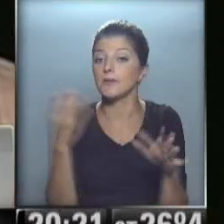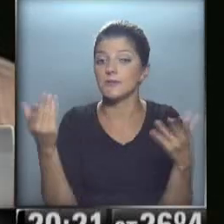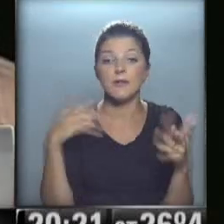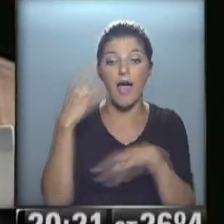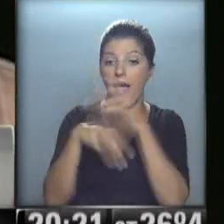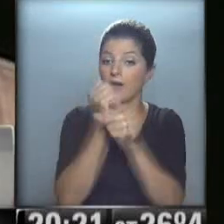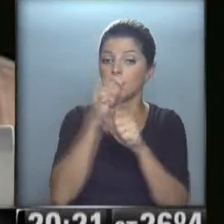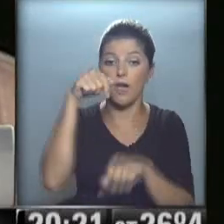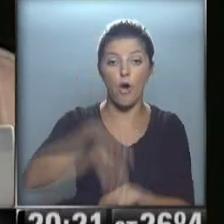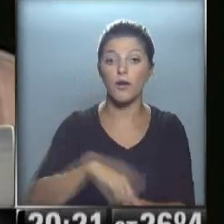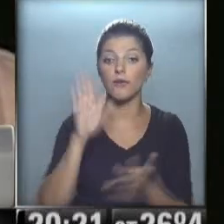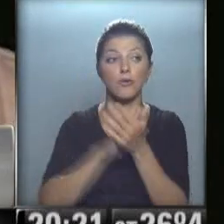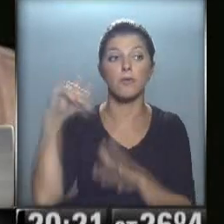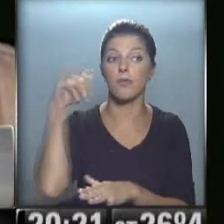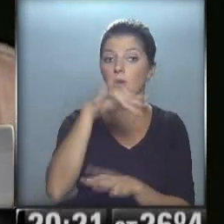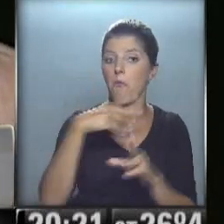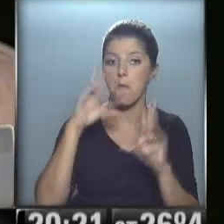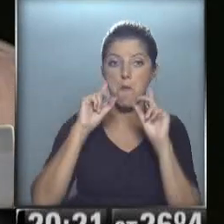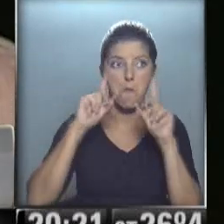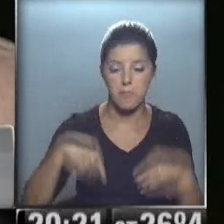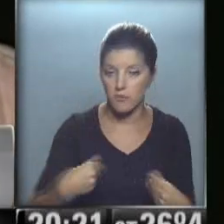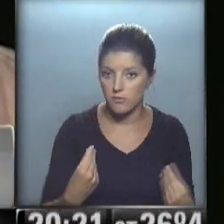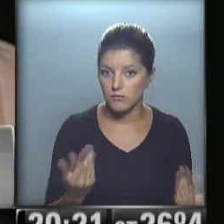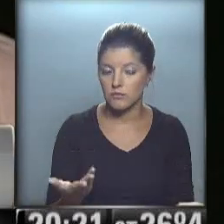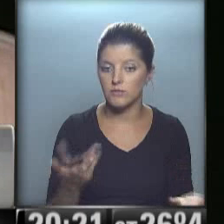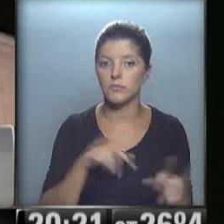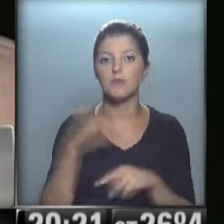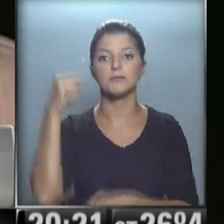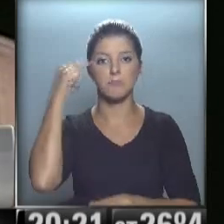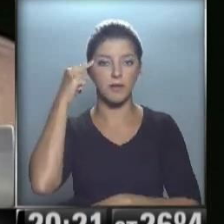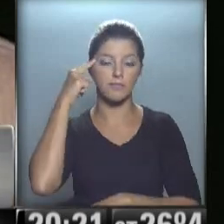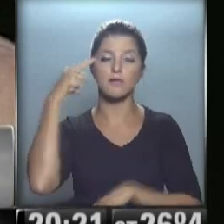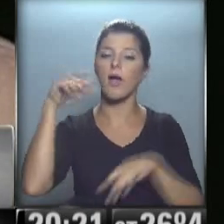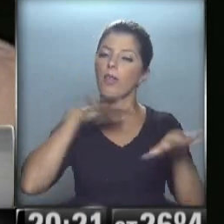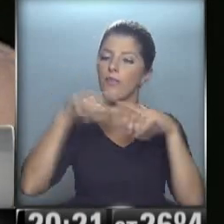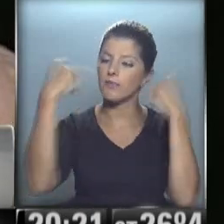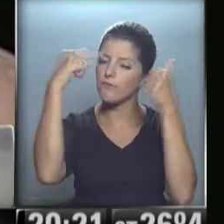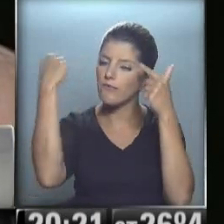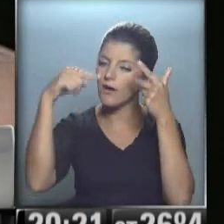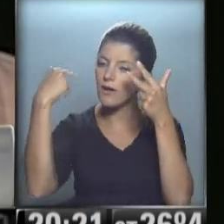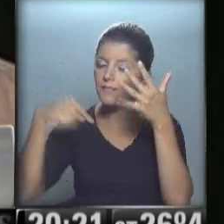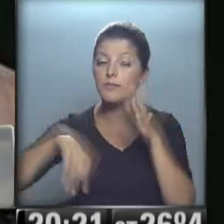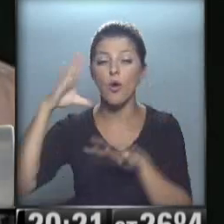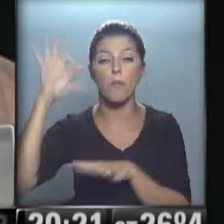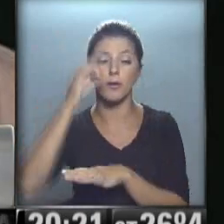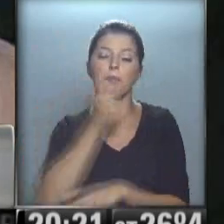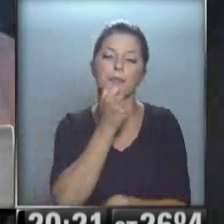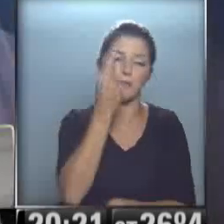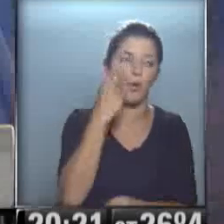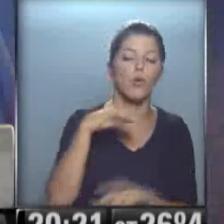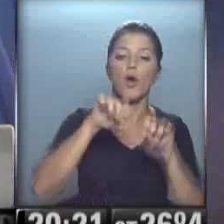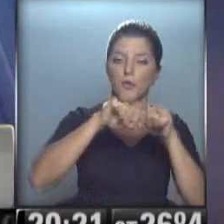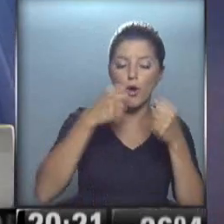del avión Malaysia y se han barajado y se están barajando diversas hipótesis entre una avería,